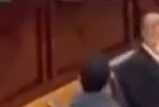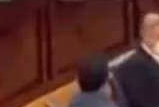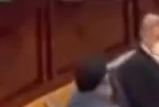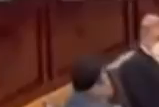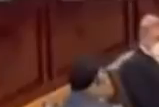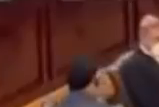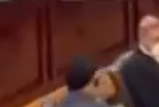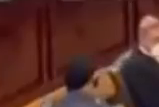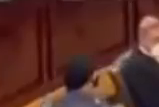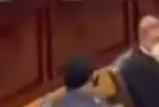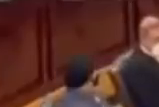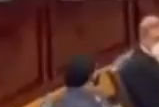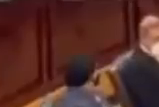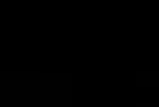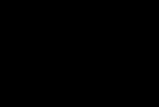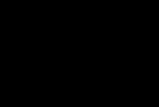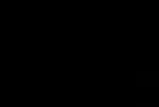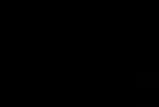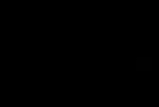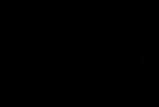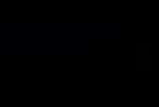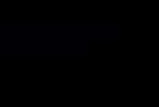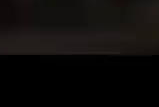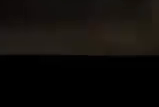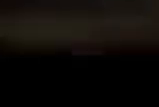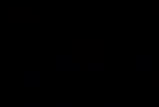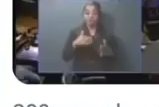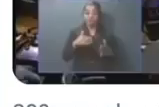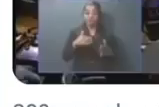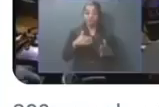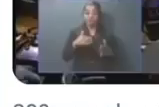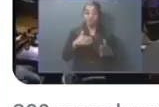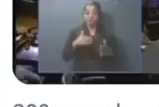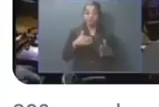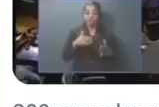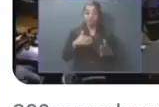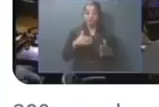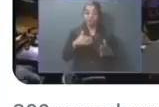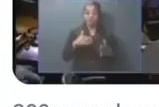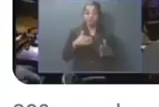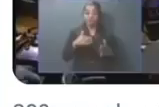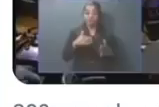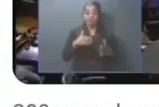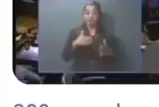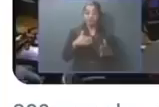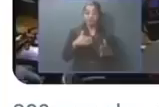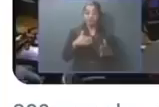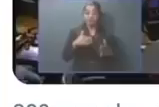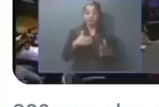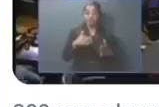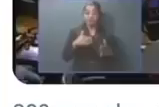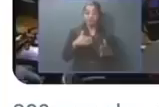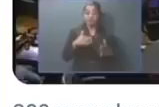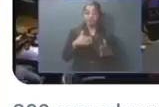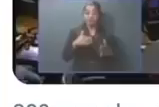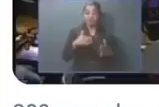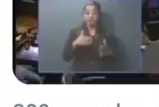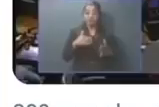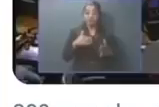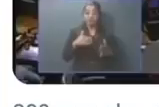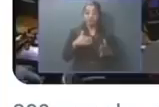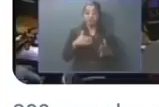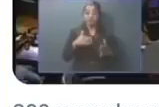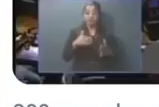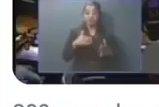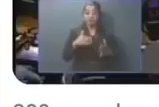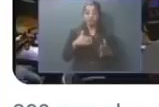misma comisión. A llorar con tu mamá. Y el diputado Romeo Auerbach se la dejó ir a unas del FMLN,